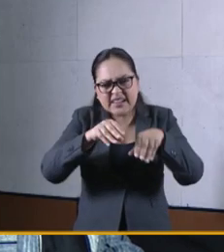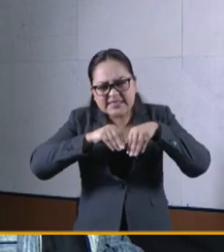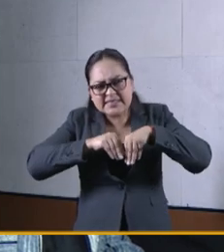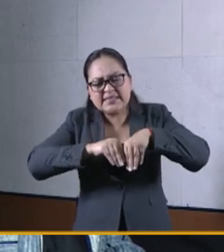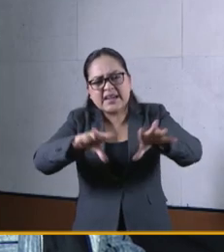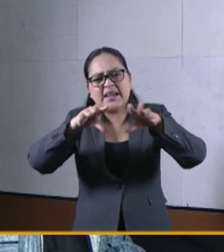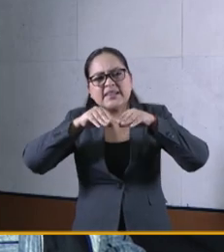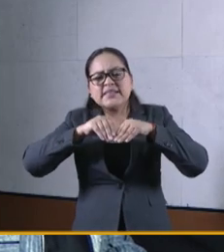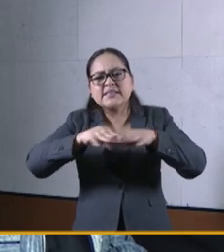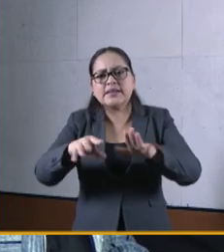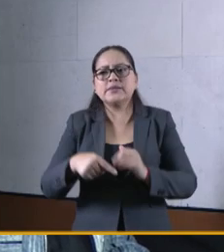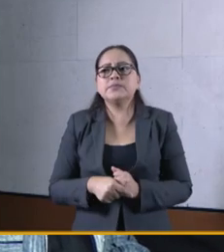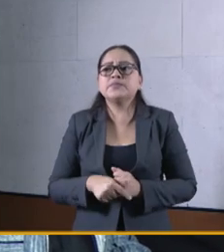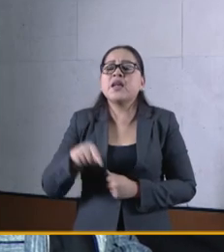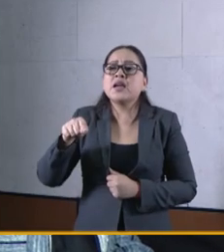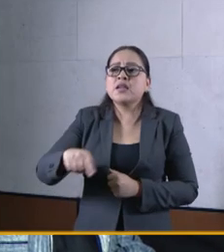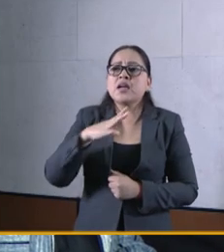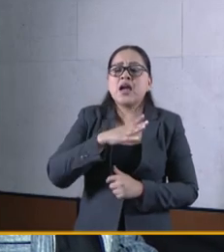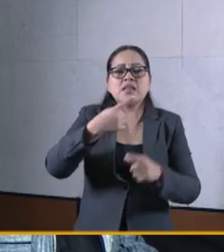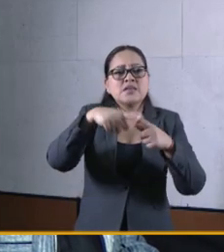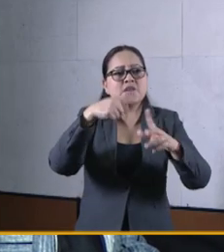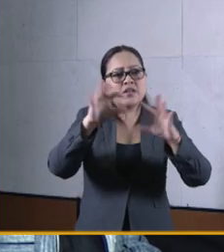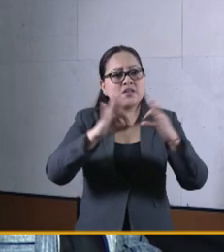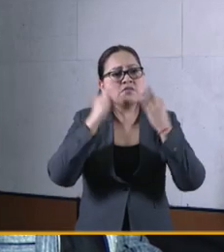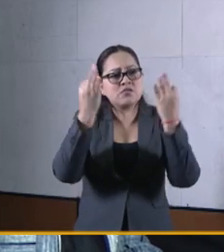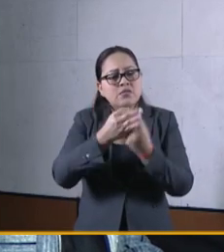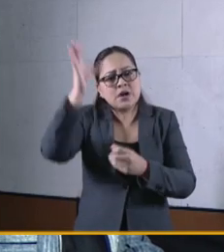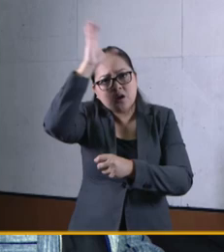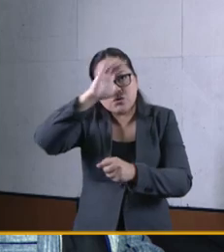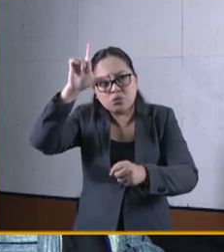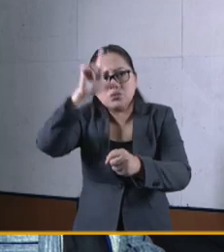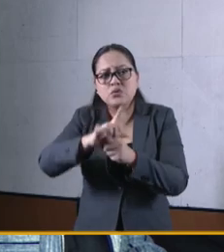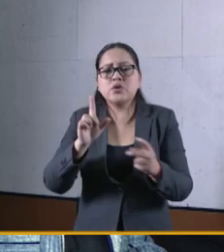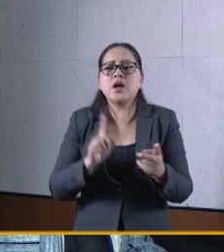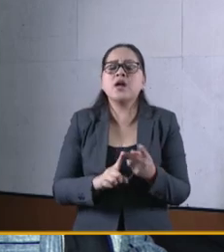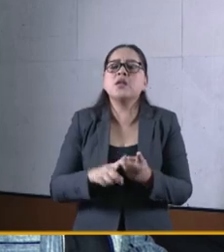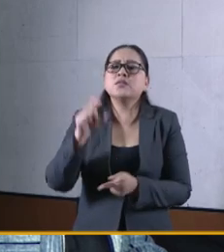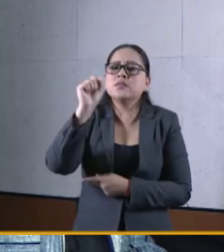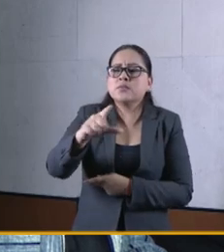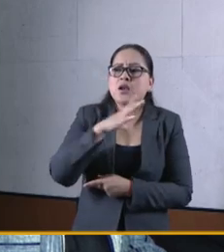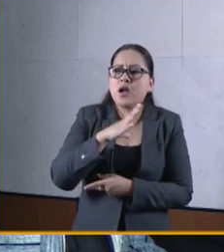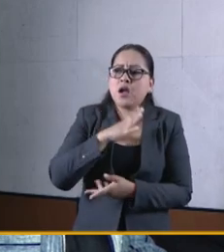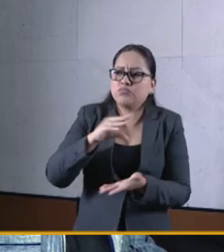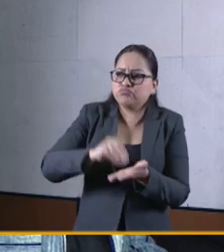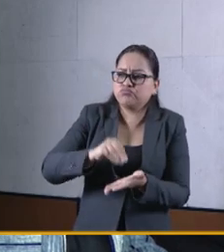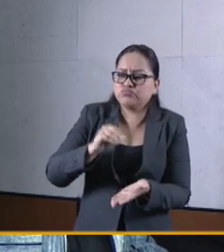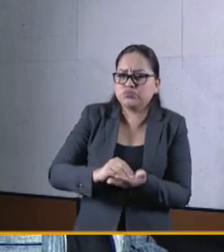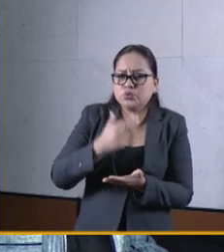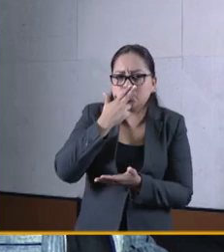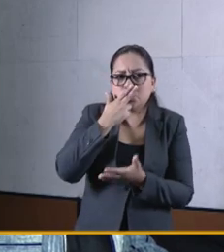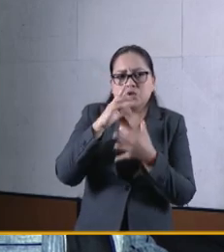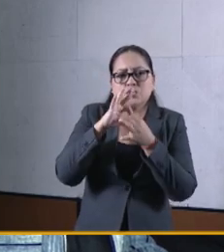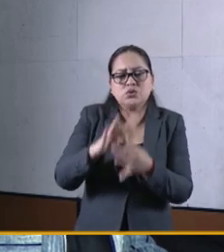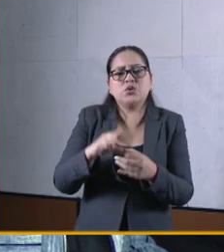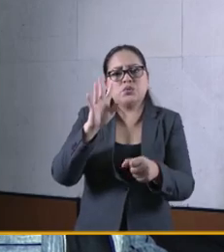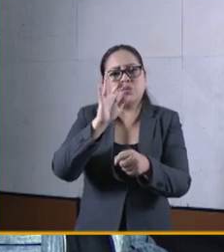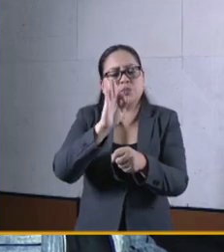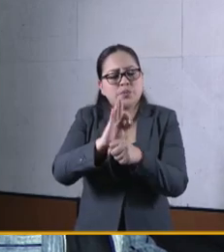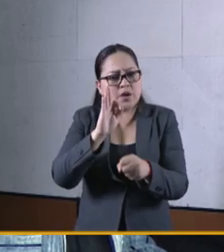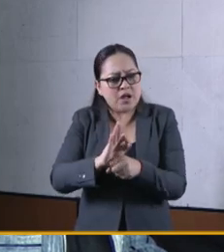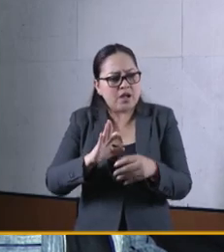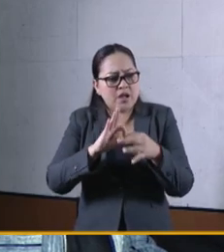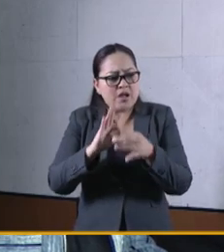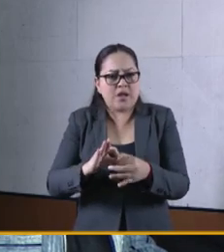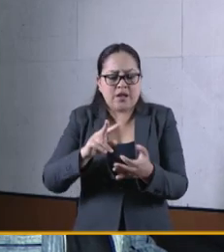aquí se cultivan las distintas expresiones culturales y se conserva la memoria histórica y tradiciones